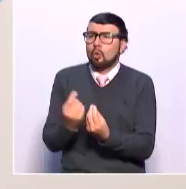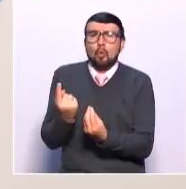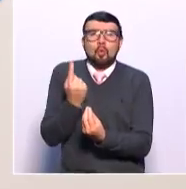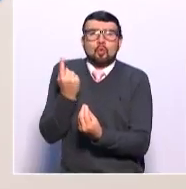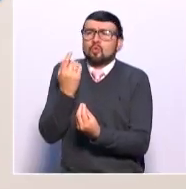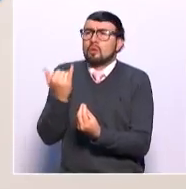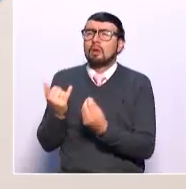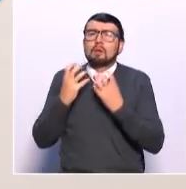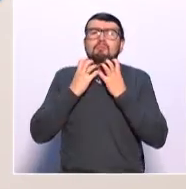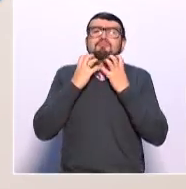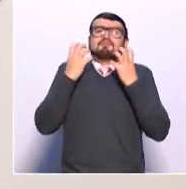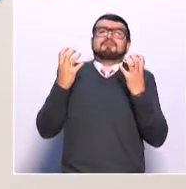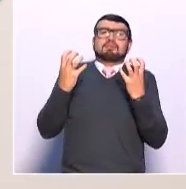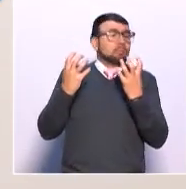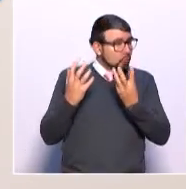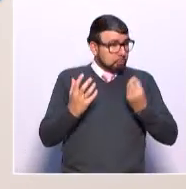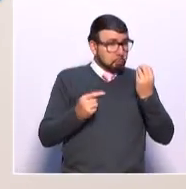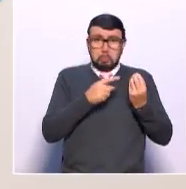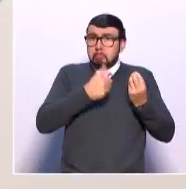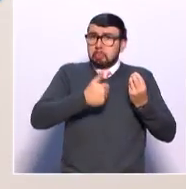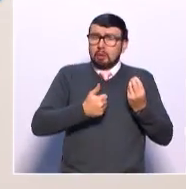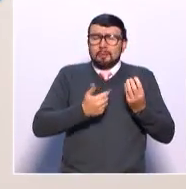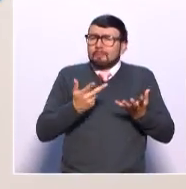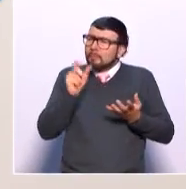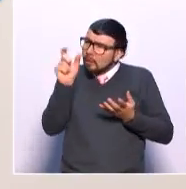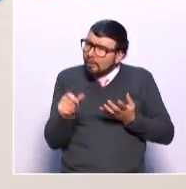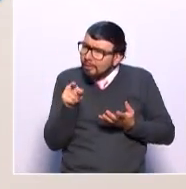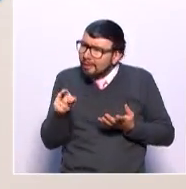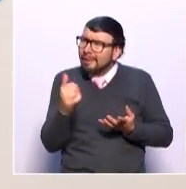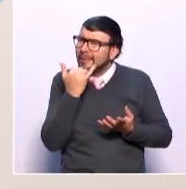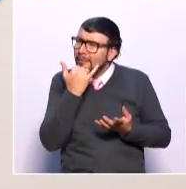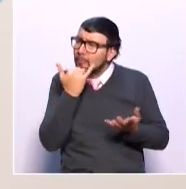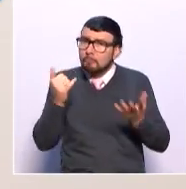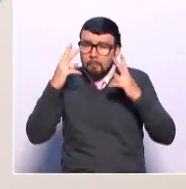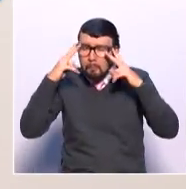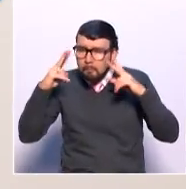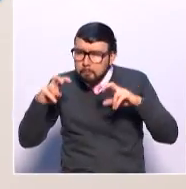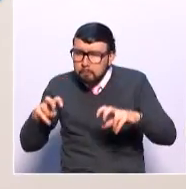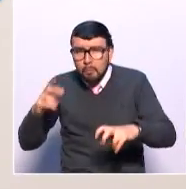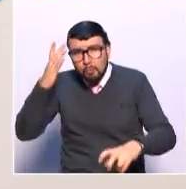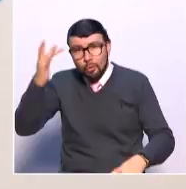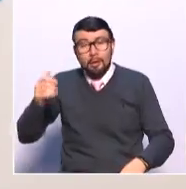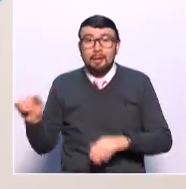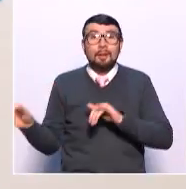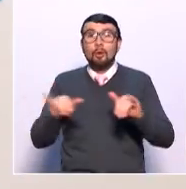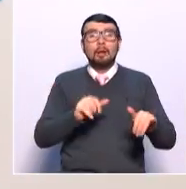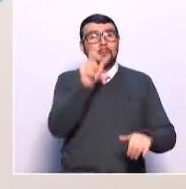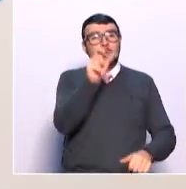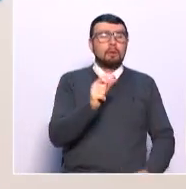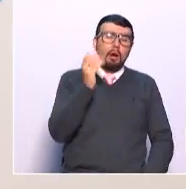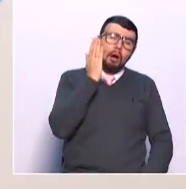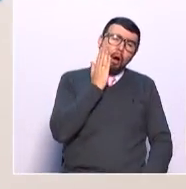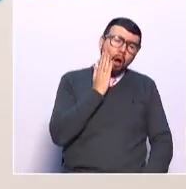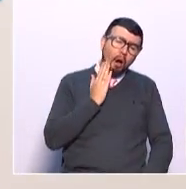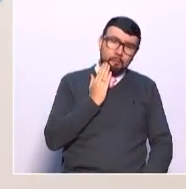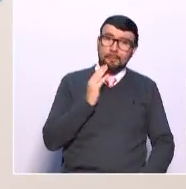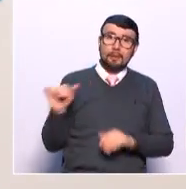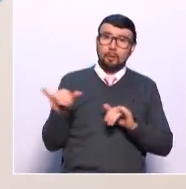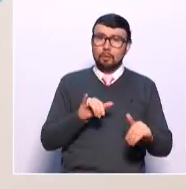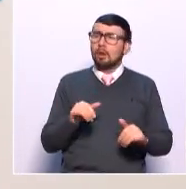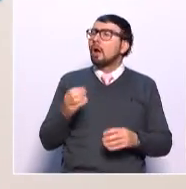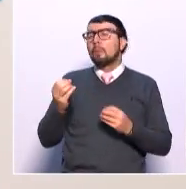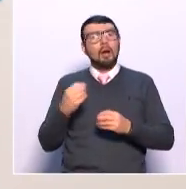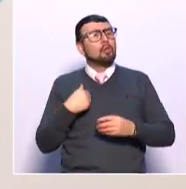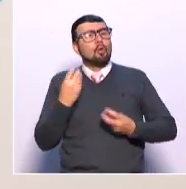qué es lo que pasa en el por qué por qué es que es como la anemia mucha gente me pregunta venga que me hago para la anemia